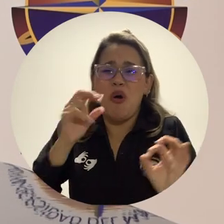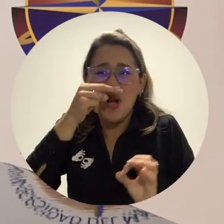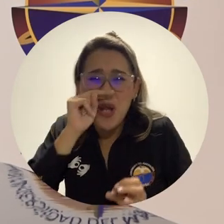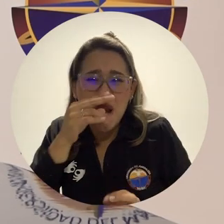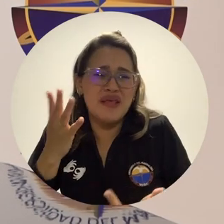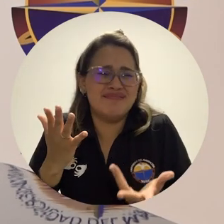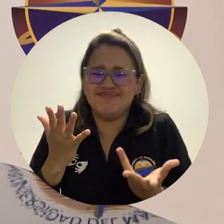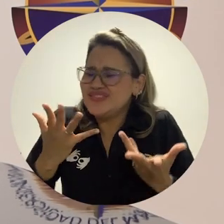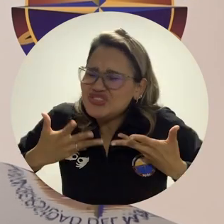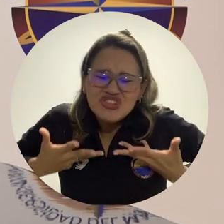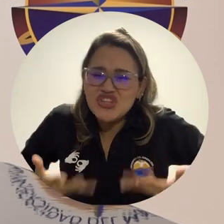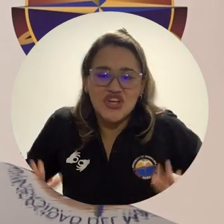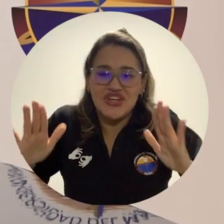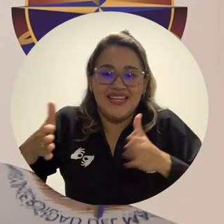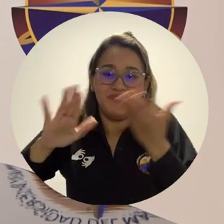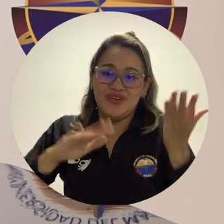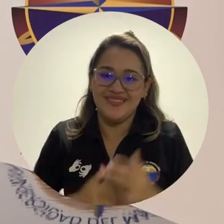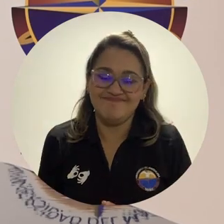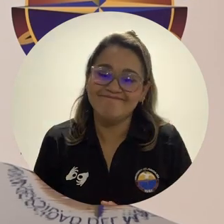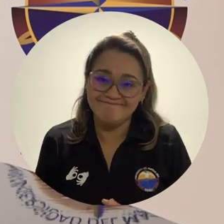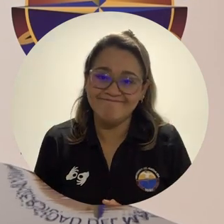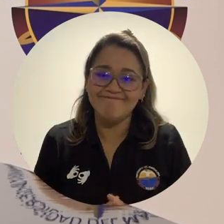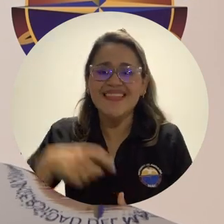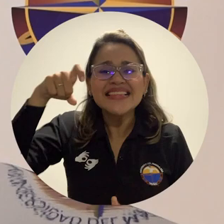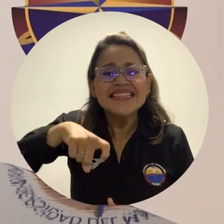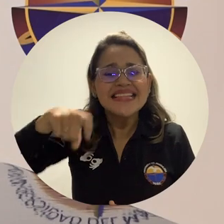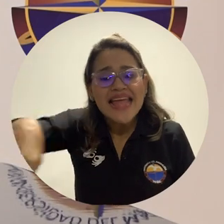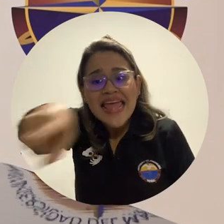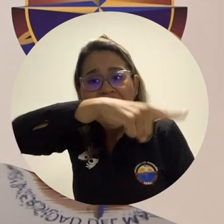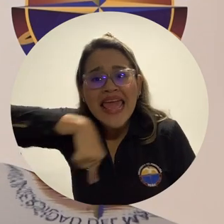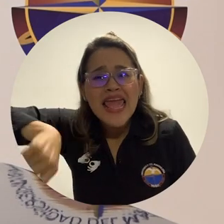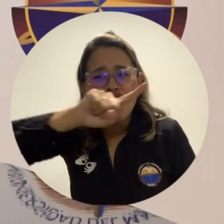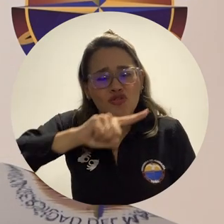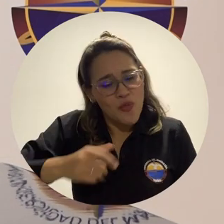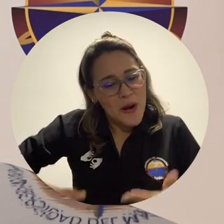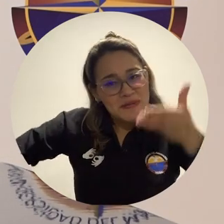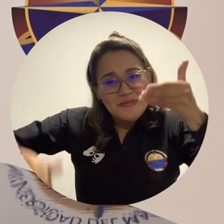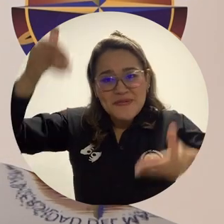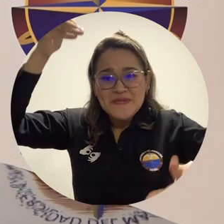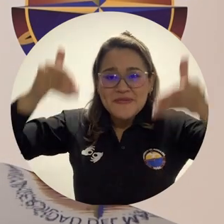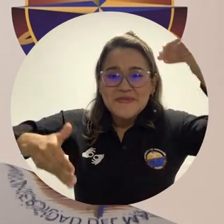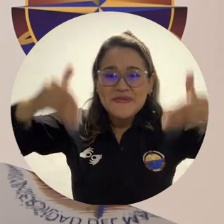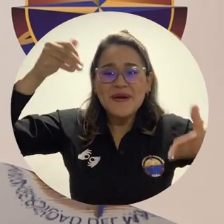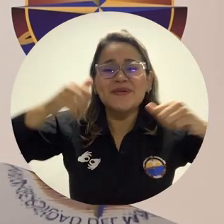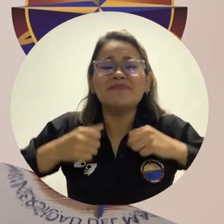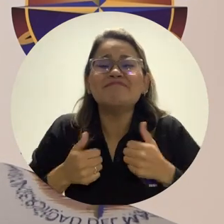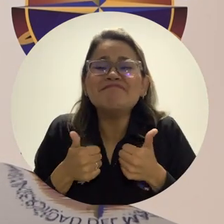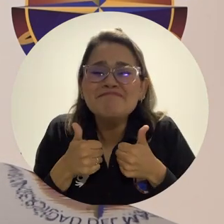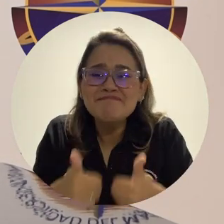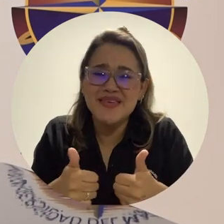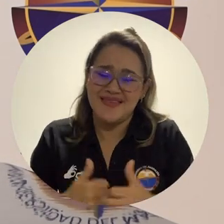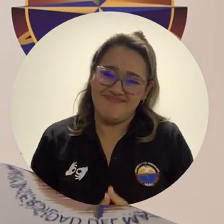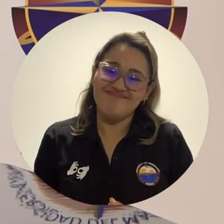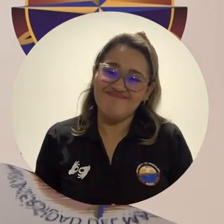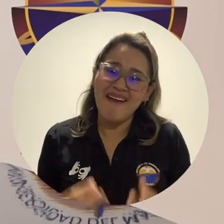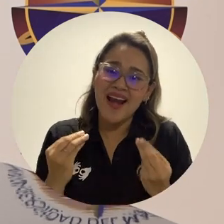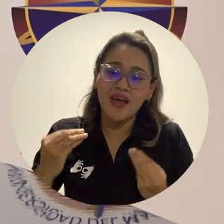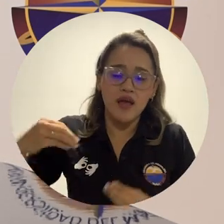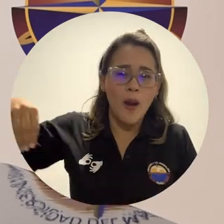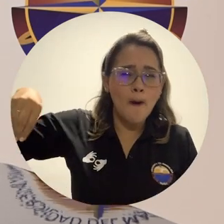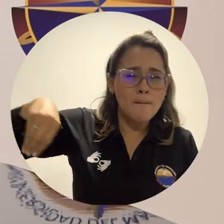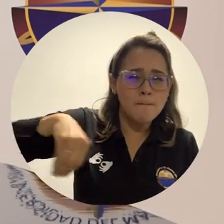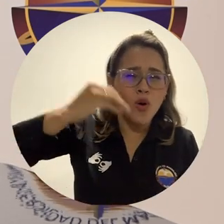año no perdamos más los sueños ni la vida de ningún niño, niña o adolescente. Necesitamos que nuestros